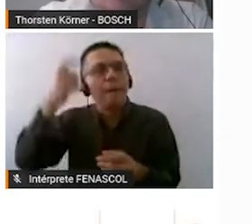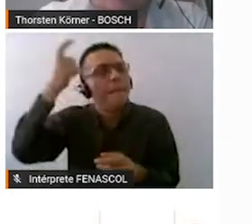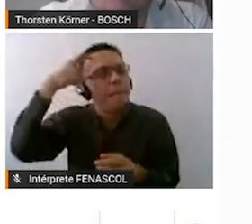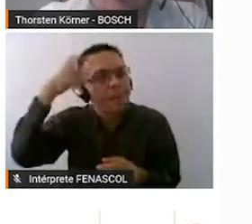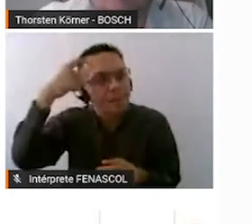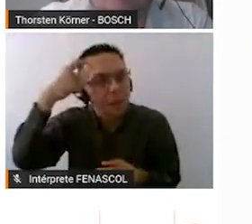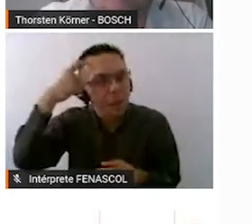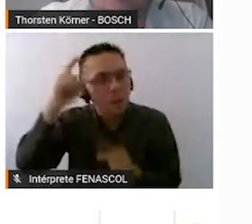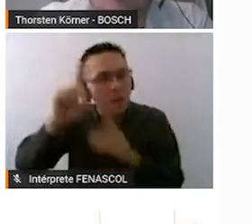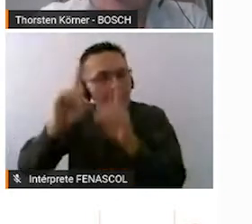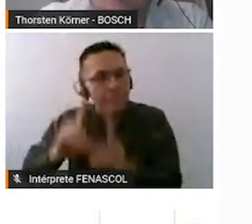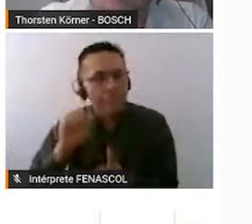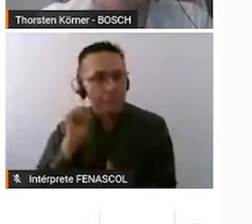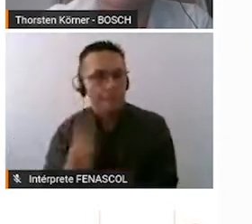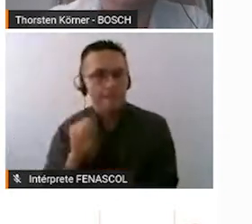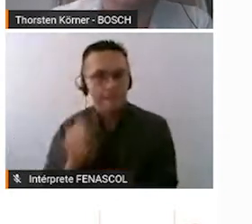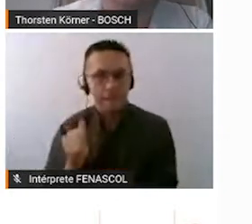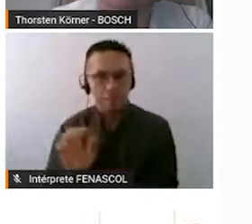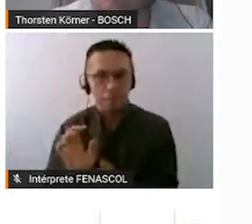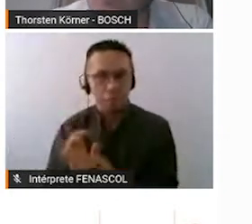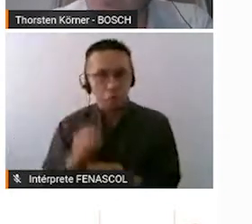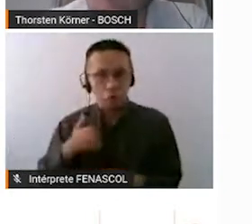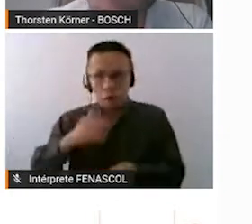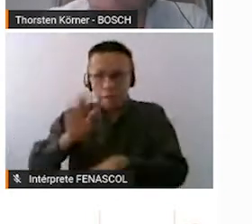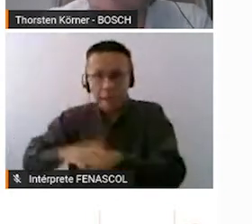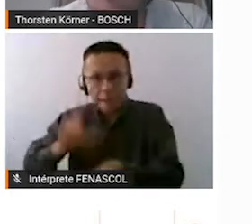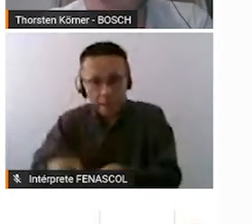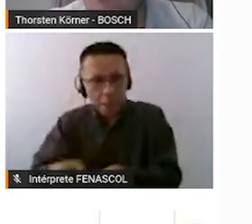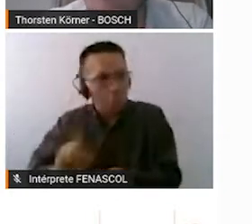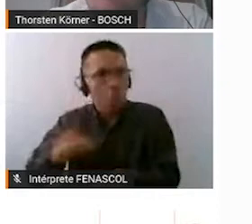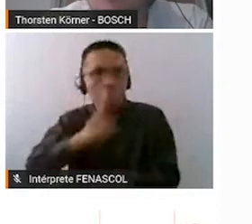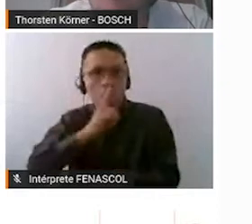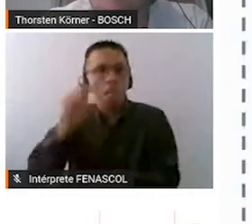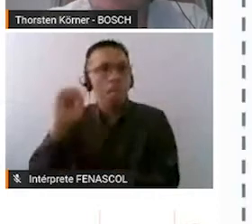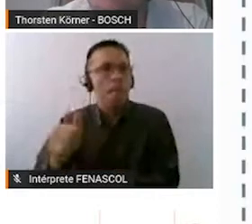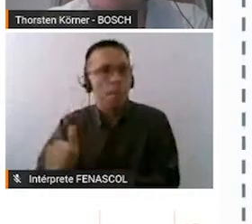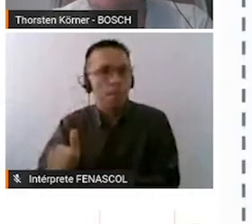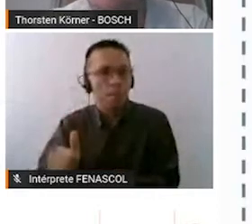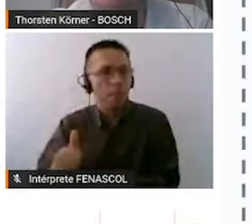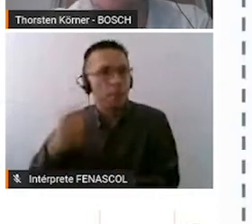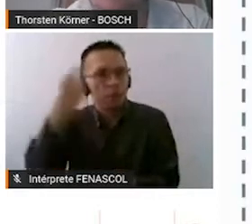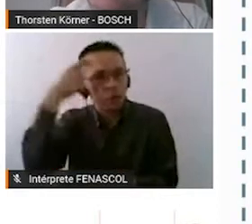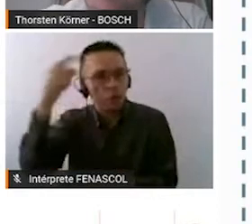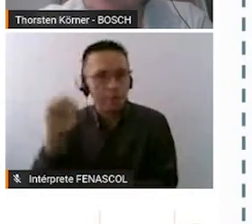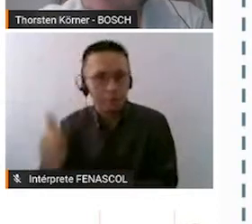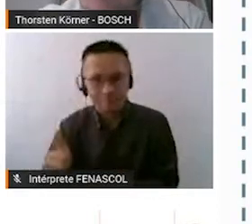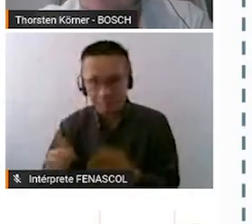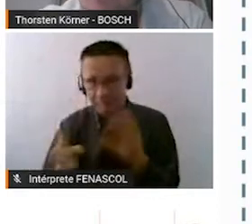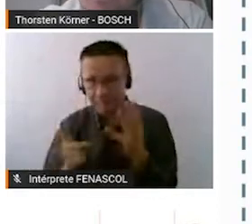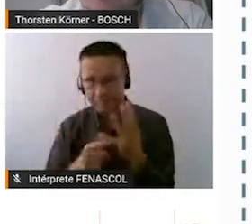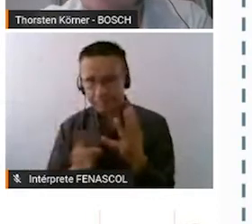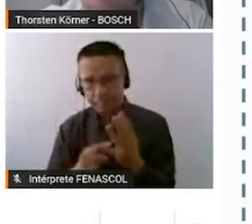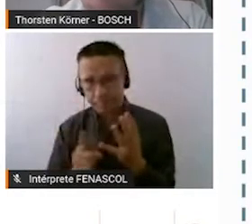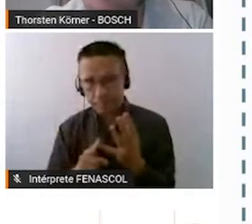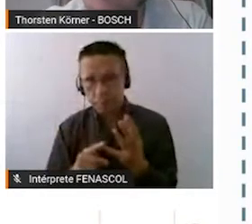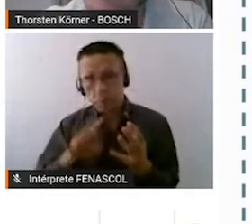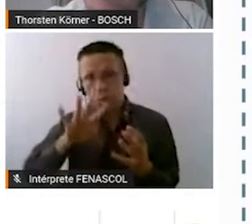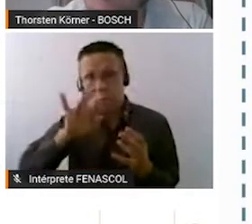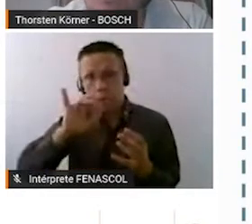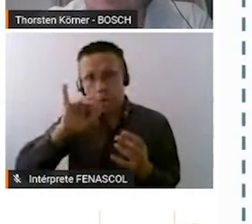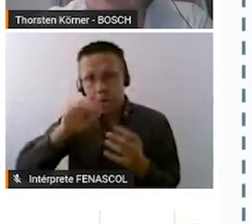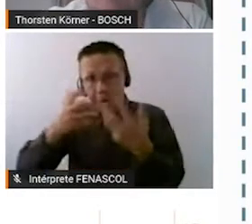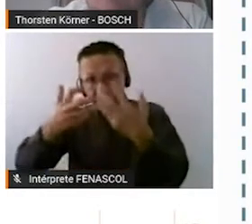forma autónoma. Y ya cuando hablamos de industria 4.0, nos vamos a referir a la